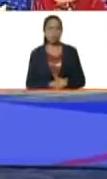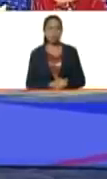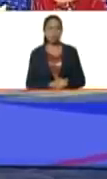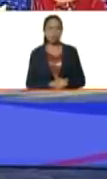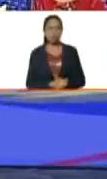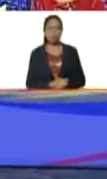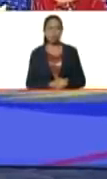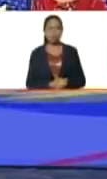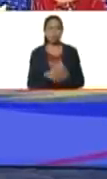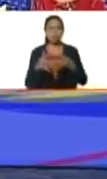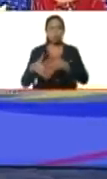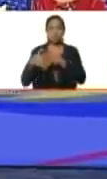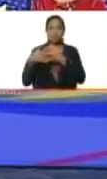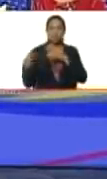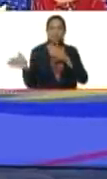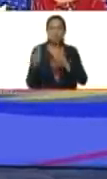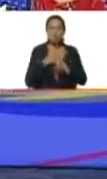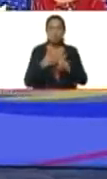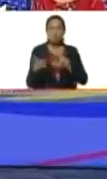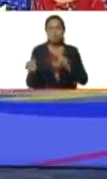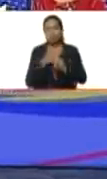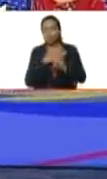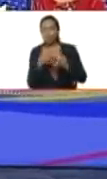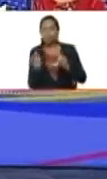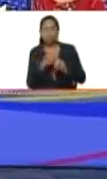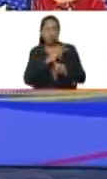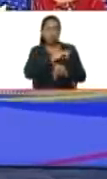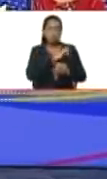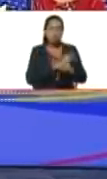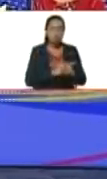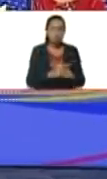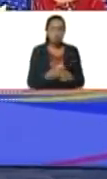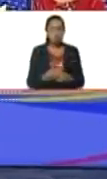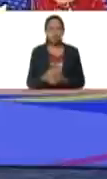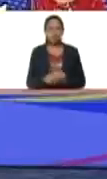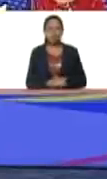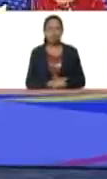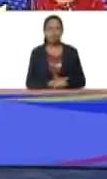El imperialismo nos golpeó, nos hizo daño.